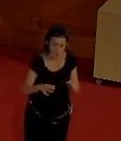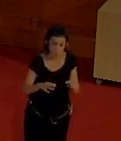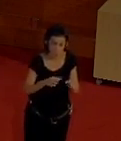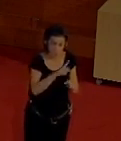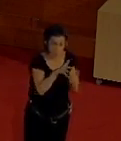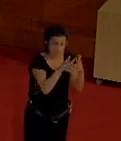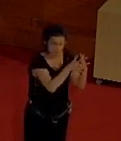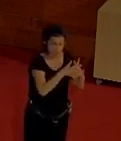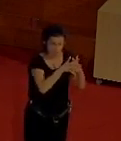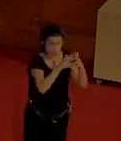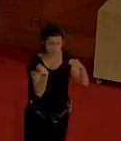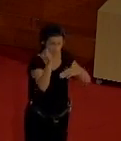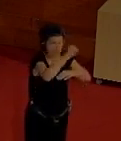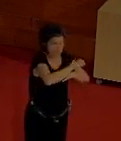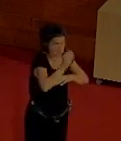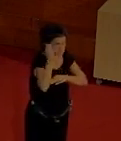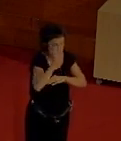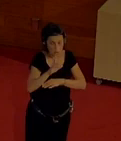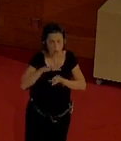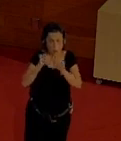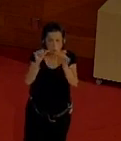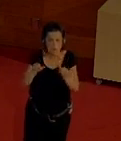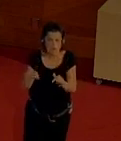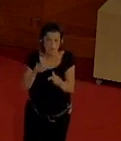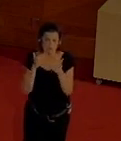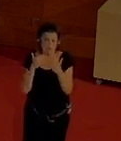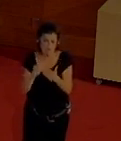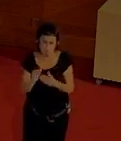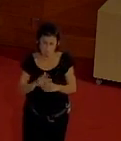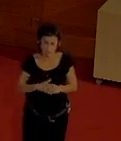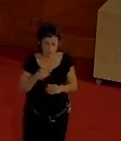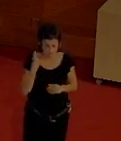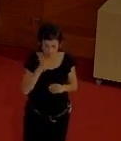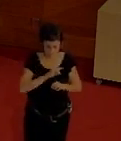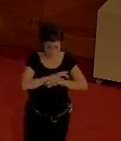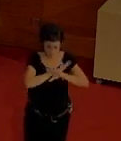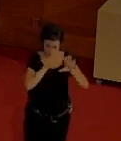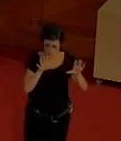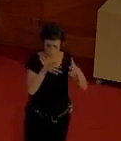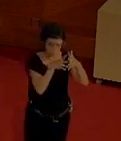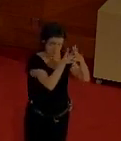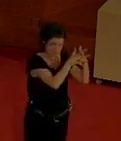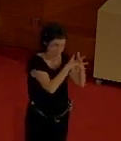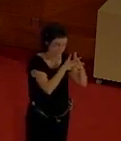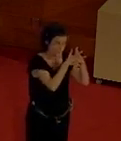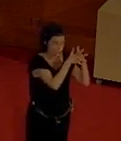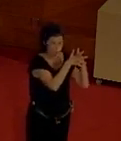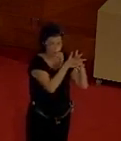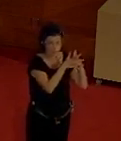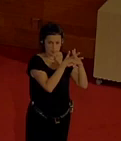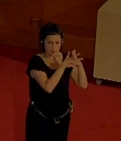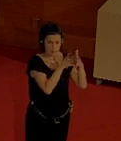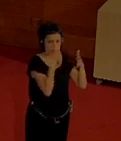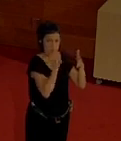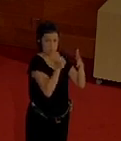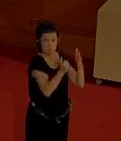Unidos no me lo parece con este modelo o sea tengo la sensación Clara de que Estados Unidos sigue teniendo lo he empezado por